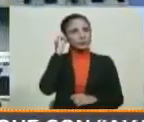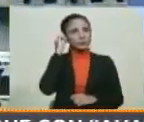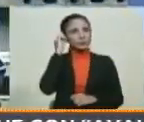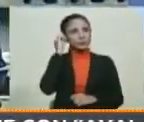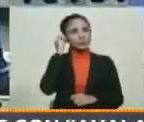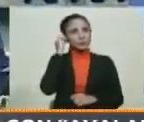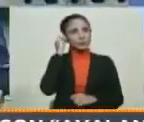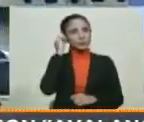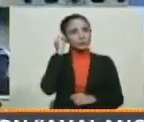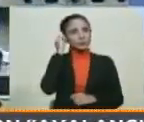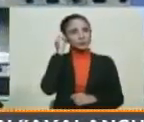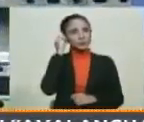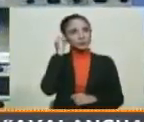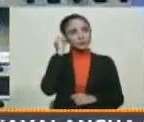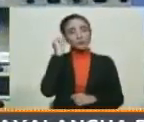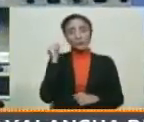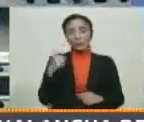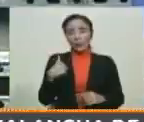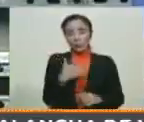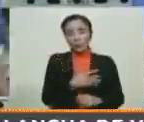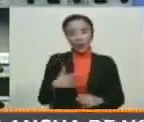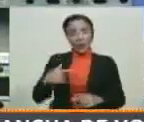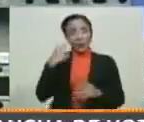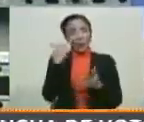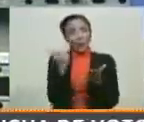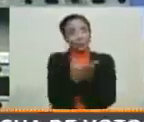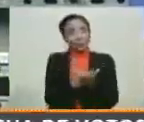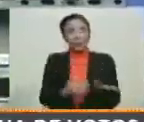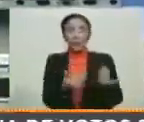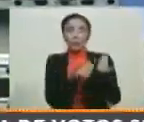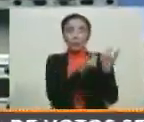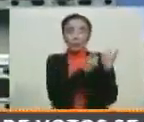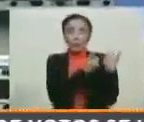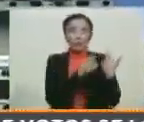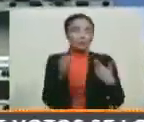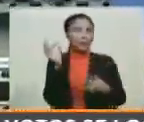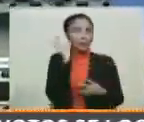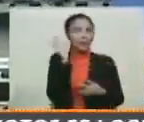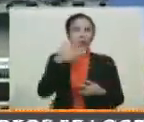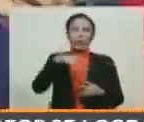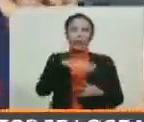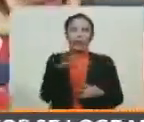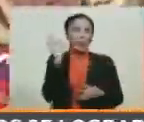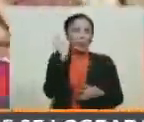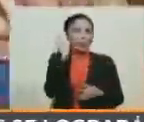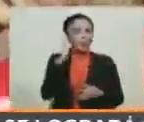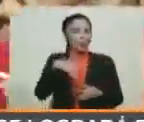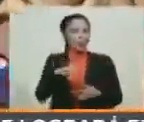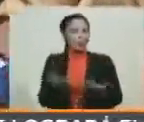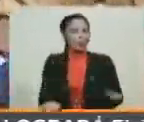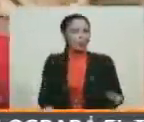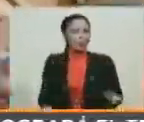yo quiero lograr el compromiso en primer lugar de las mujeres donde están las mujeres